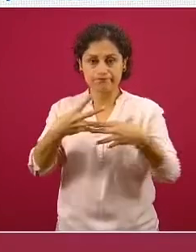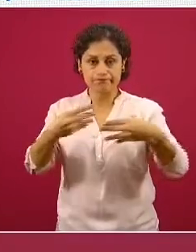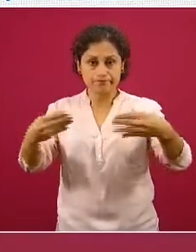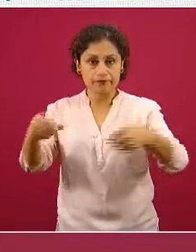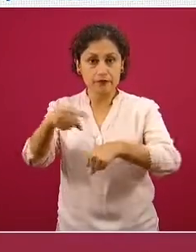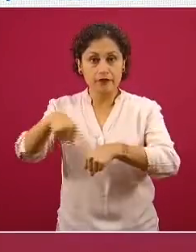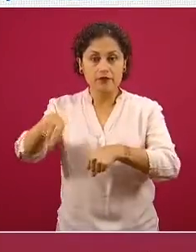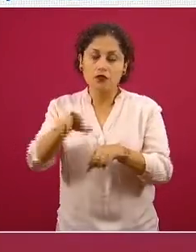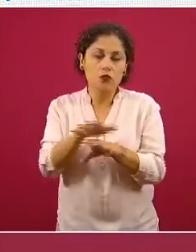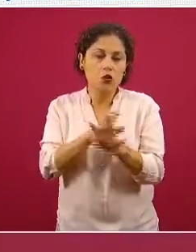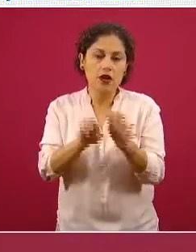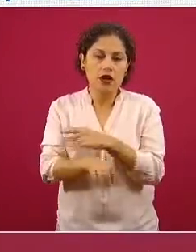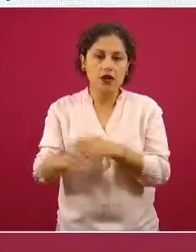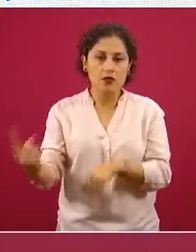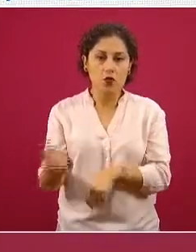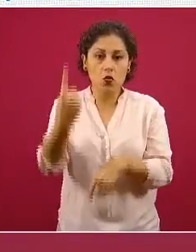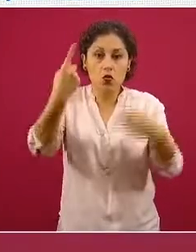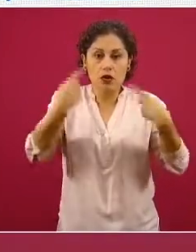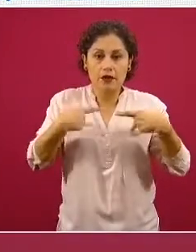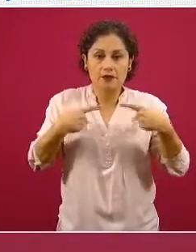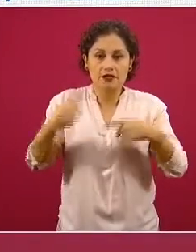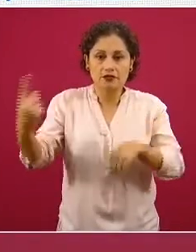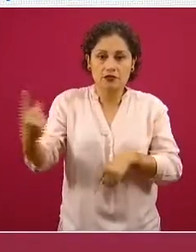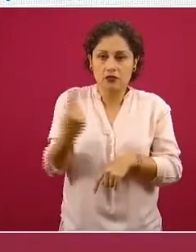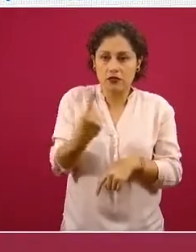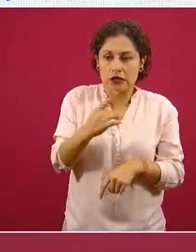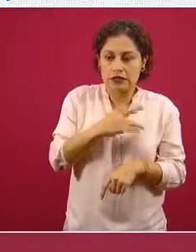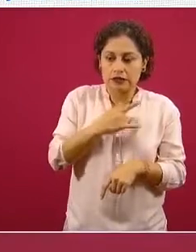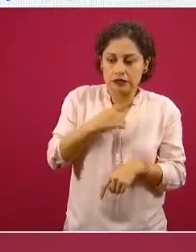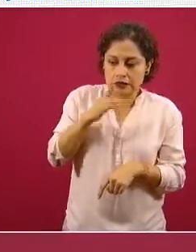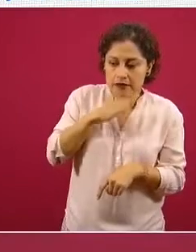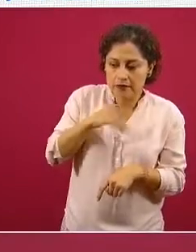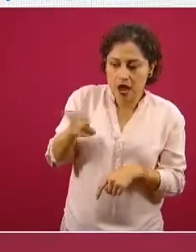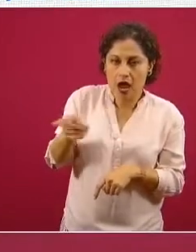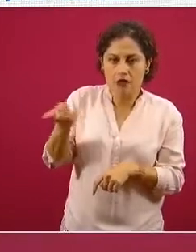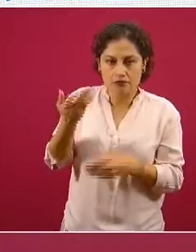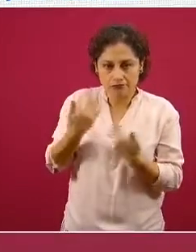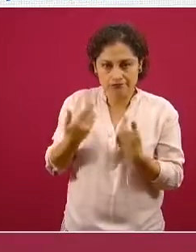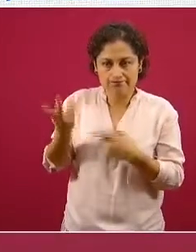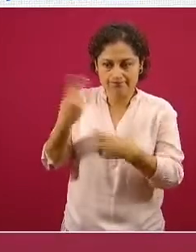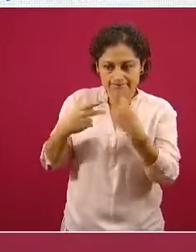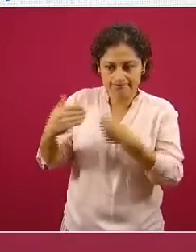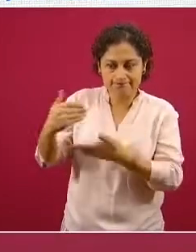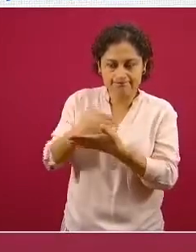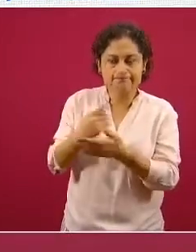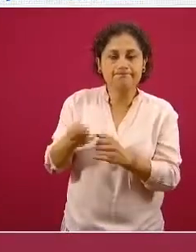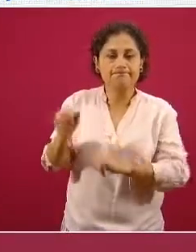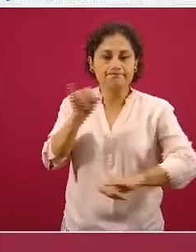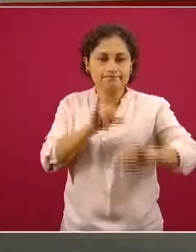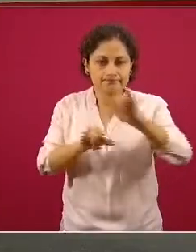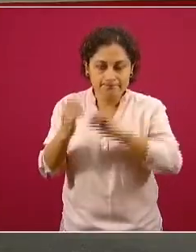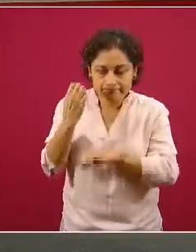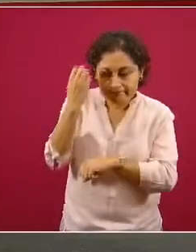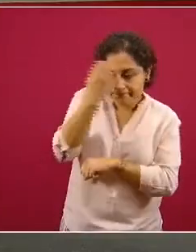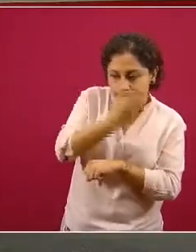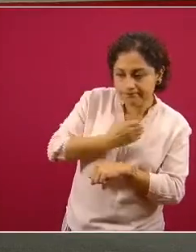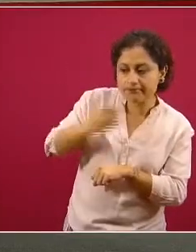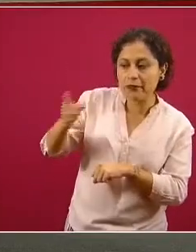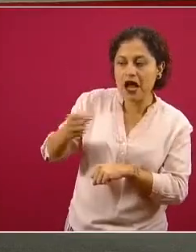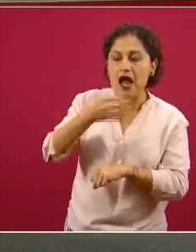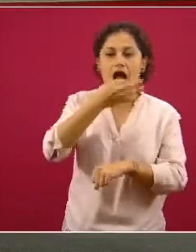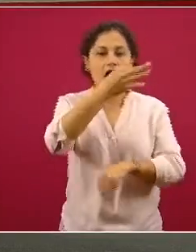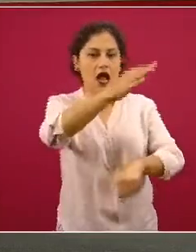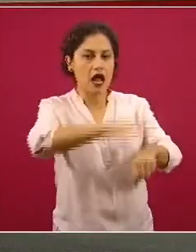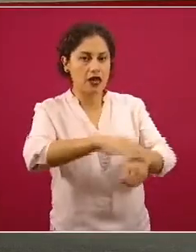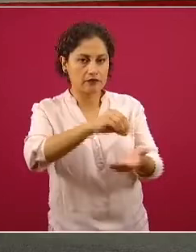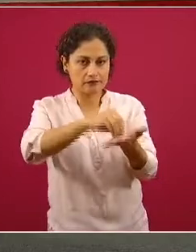se encontró una persona con síntomas y se notificó. Pero a lo largo de muchos años ha quedado claro que